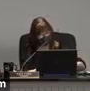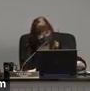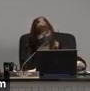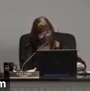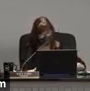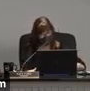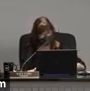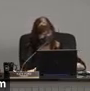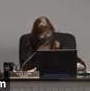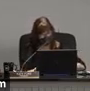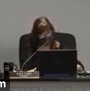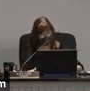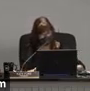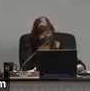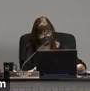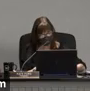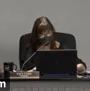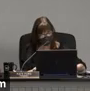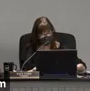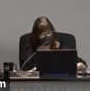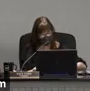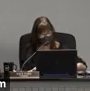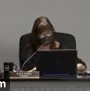a comenzar con su mira vio